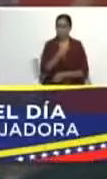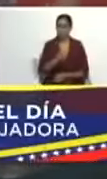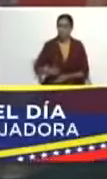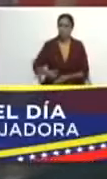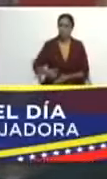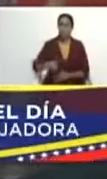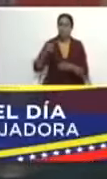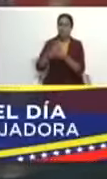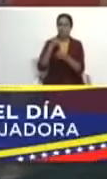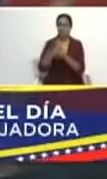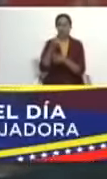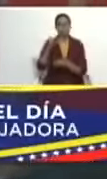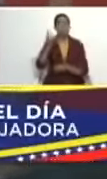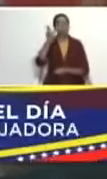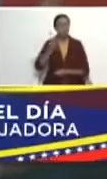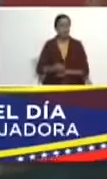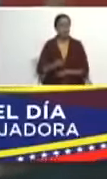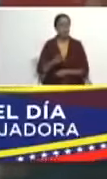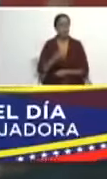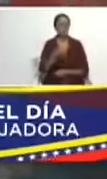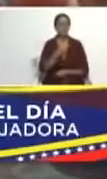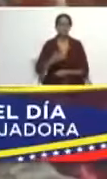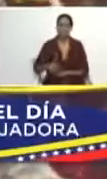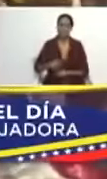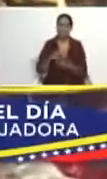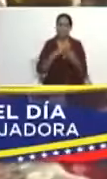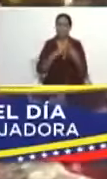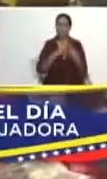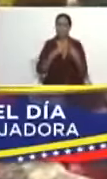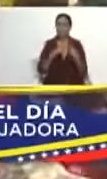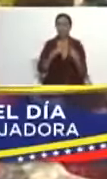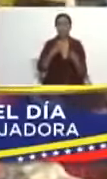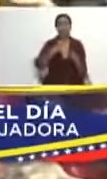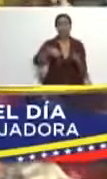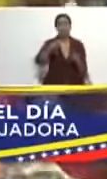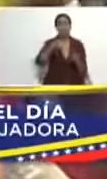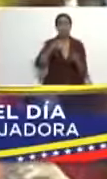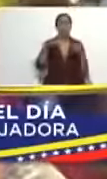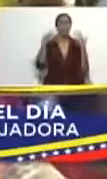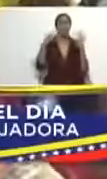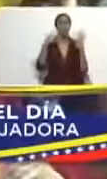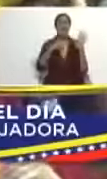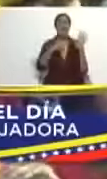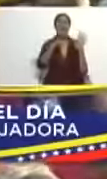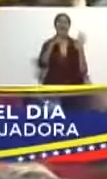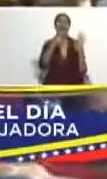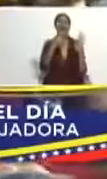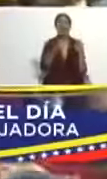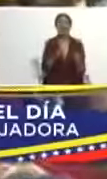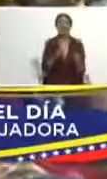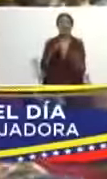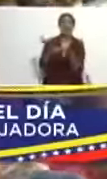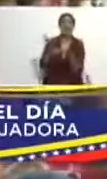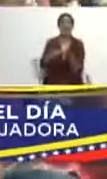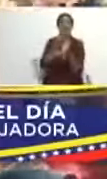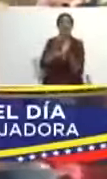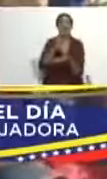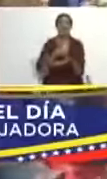presidente valiente. ¡Mandémosle una gran bulla a Nicolás